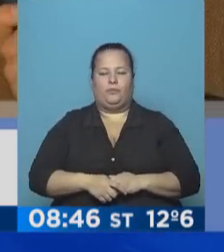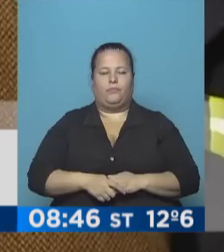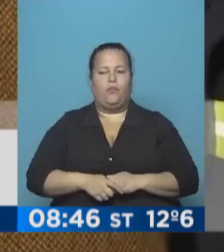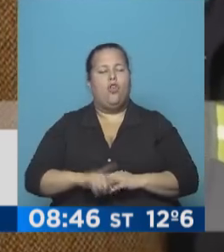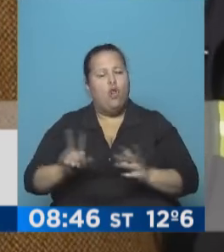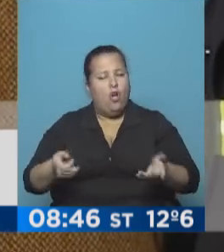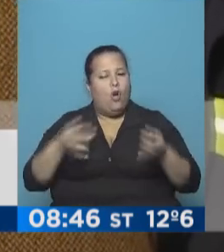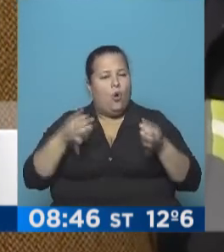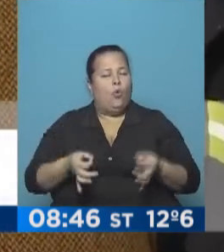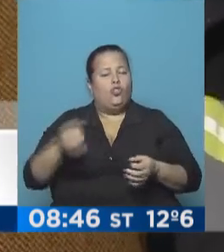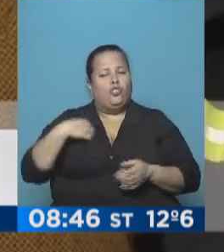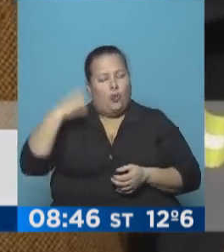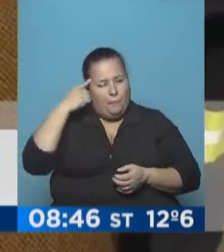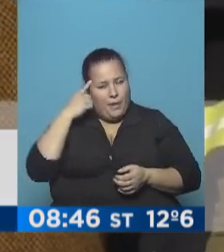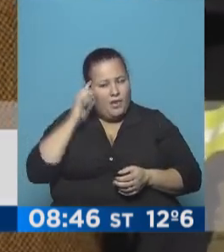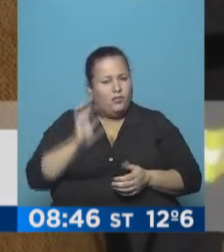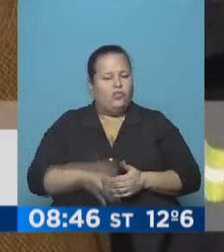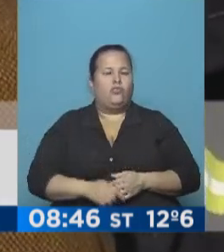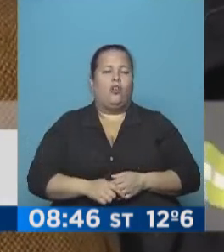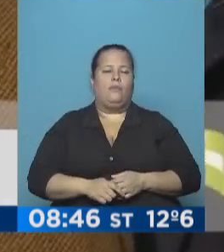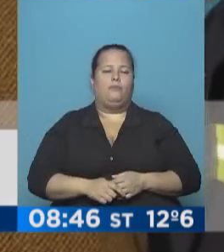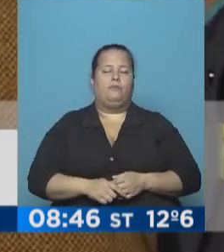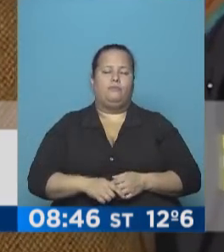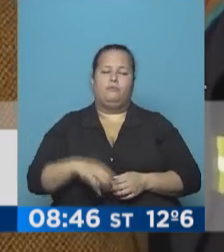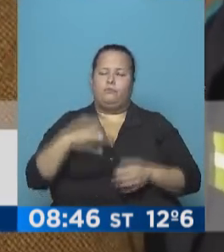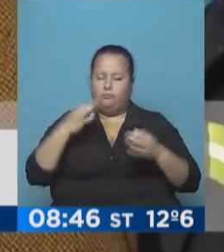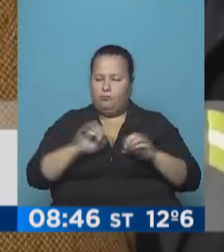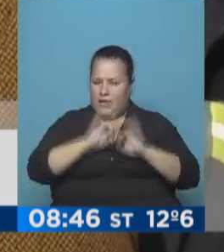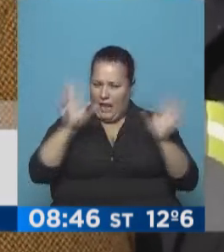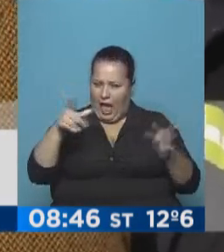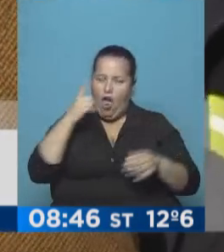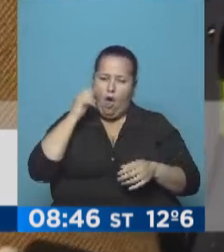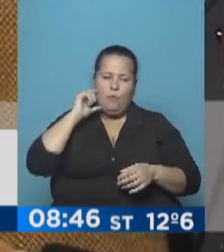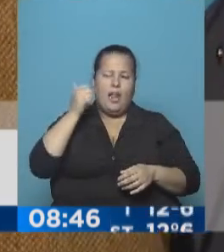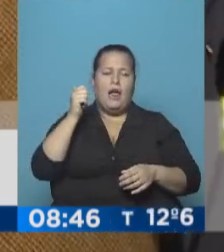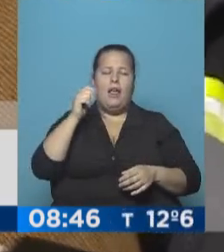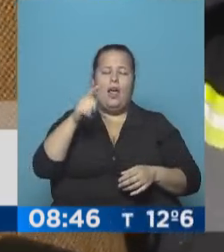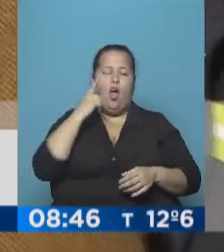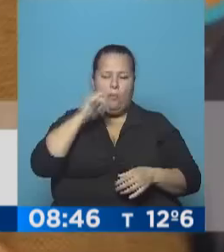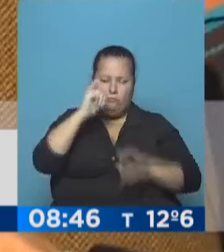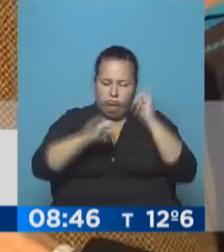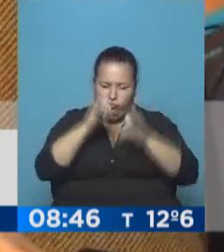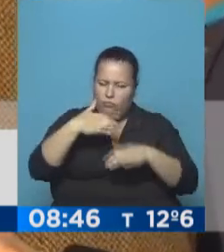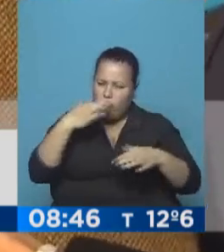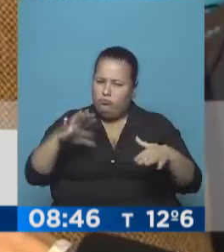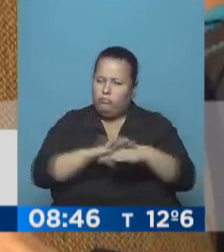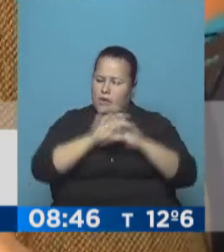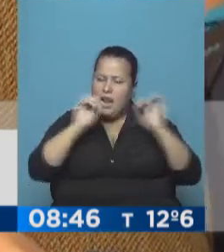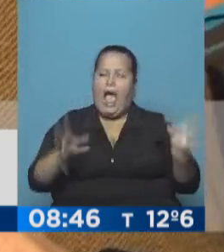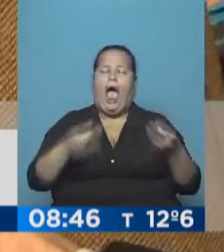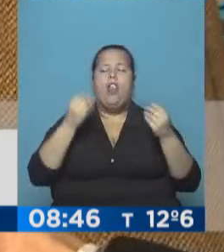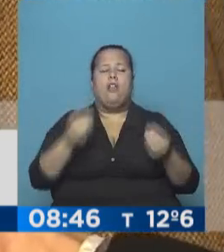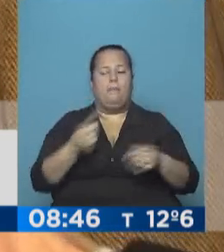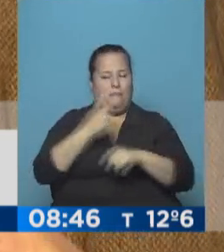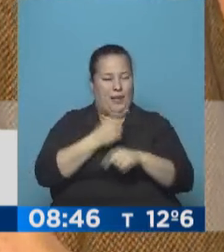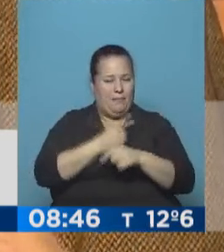No, justamente, yo creo que fue muy elocuente Gonzalo Bagú en lo que dice.